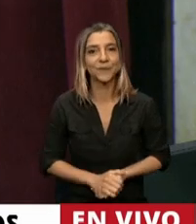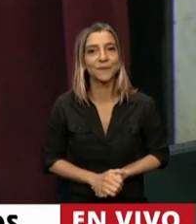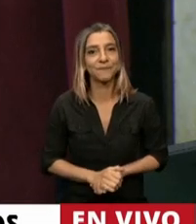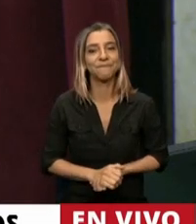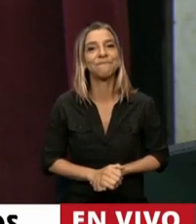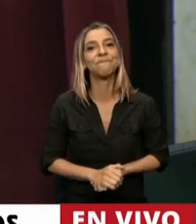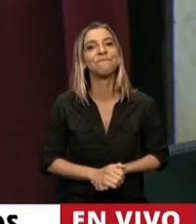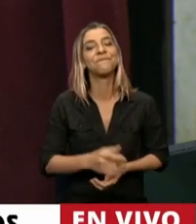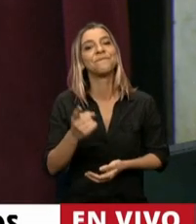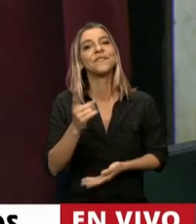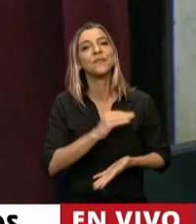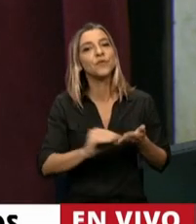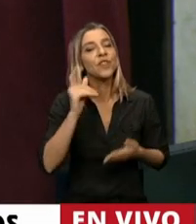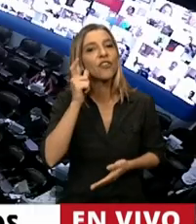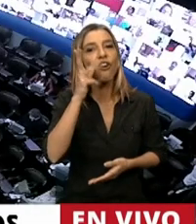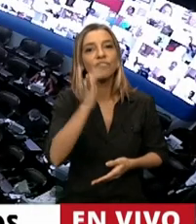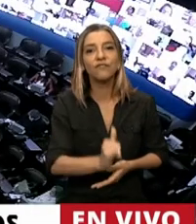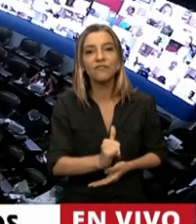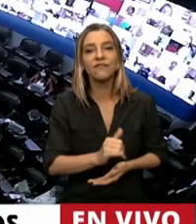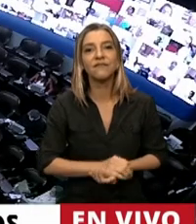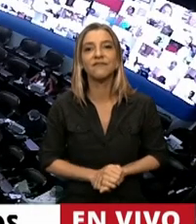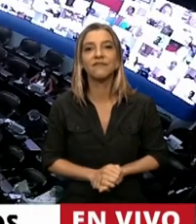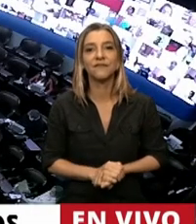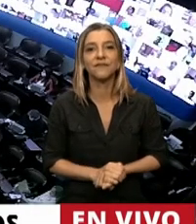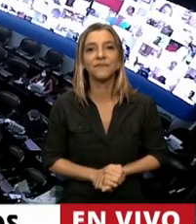Diputado Pablo González.